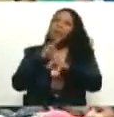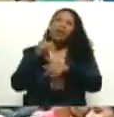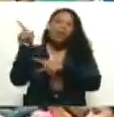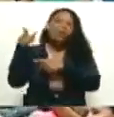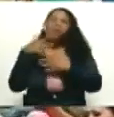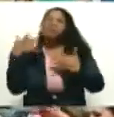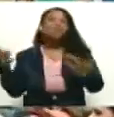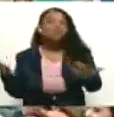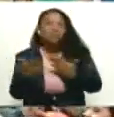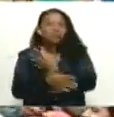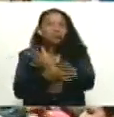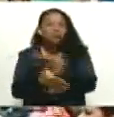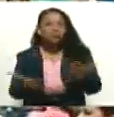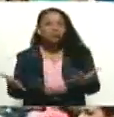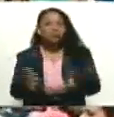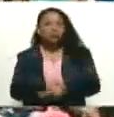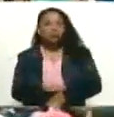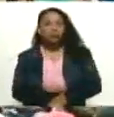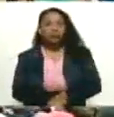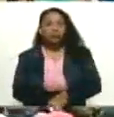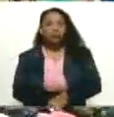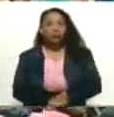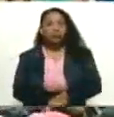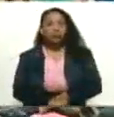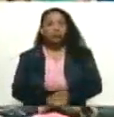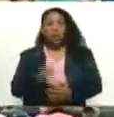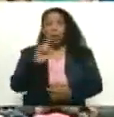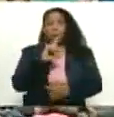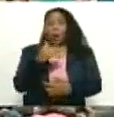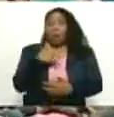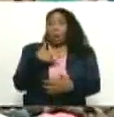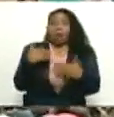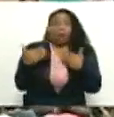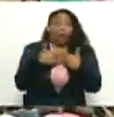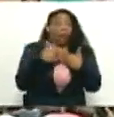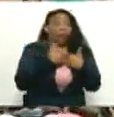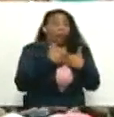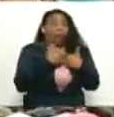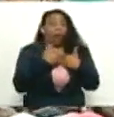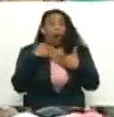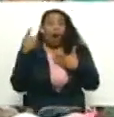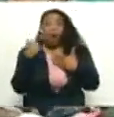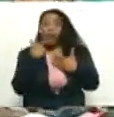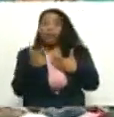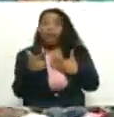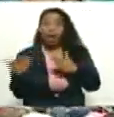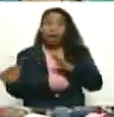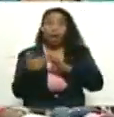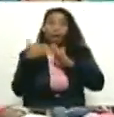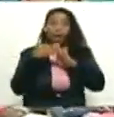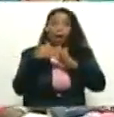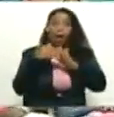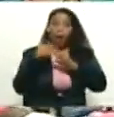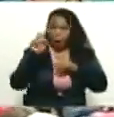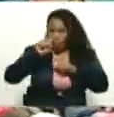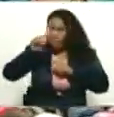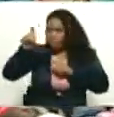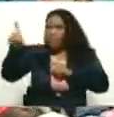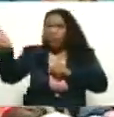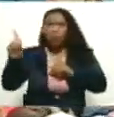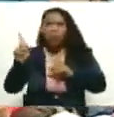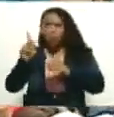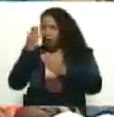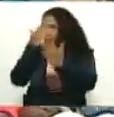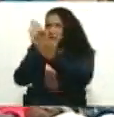ellos? No, me están agrediendo. Van a decir, me están agrediendo. Hay que preguntarles, hay que